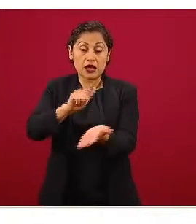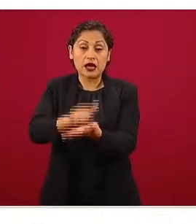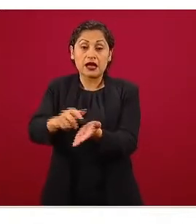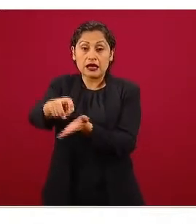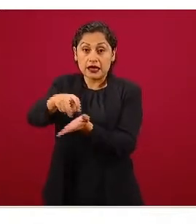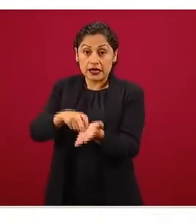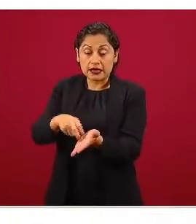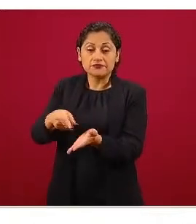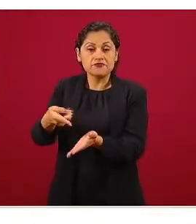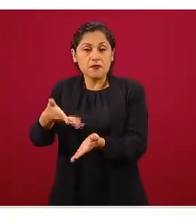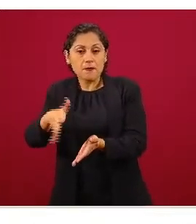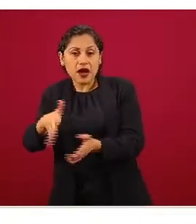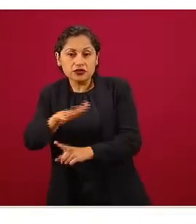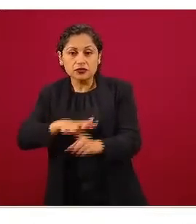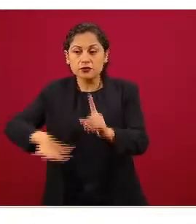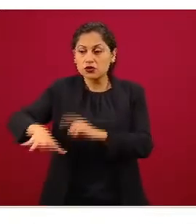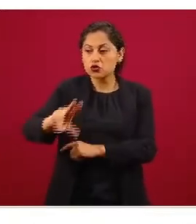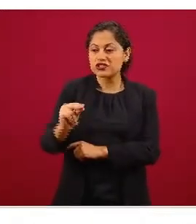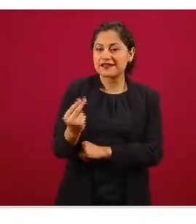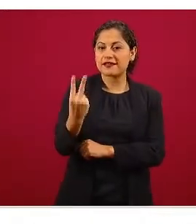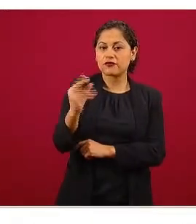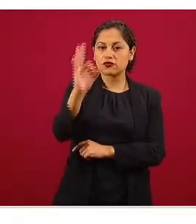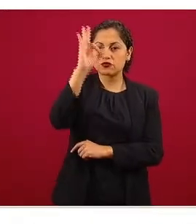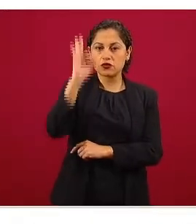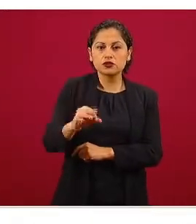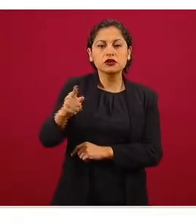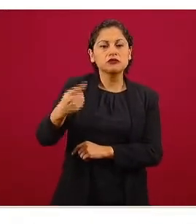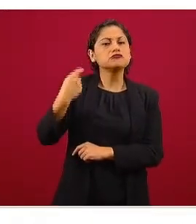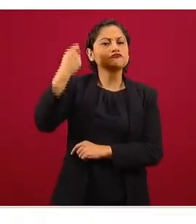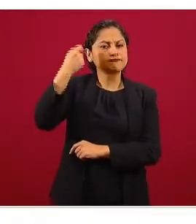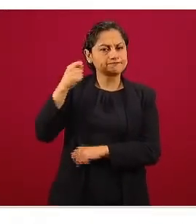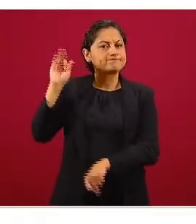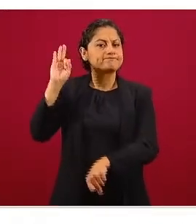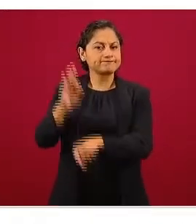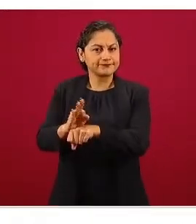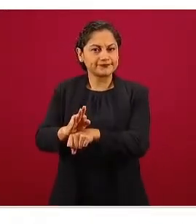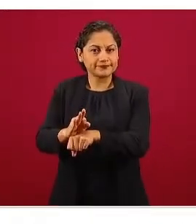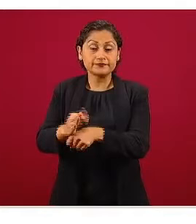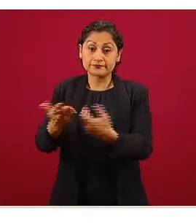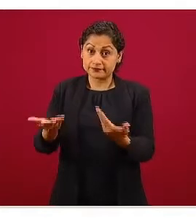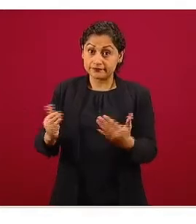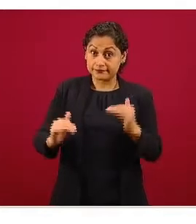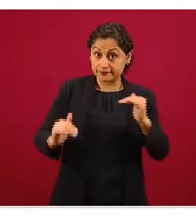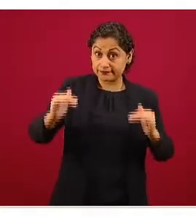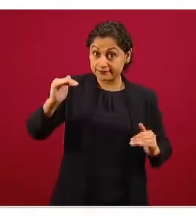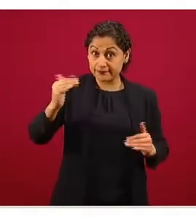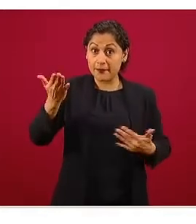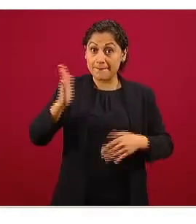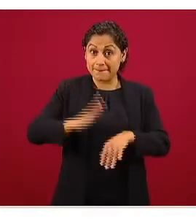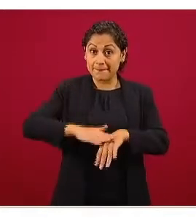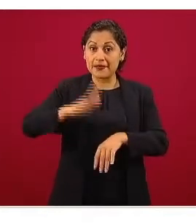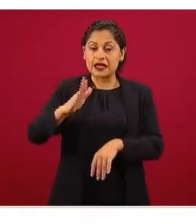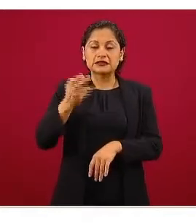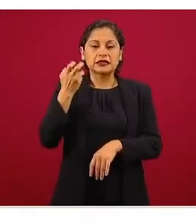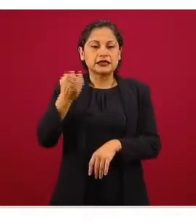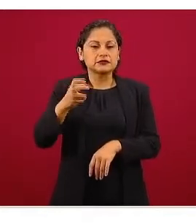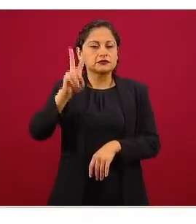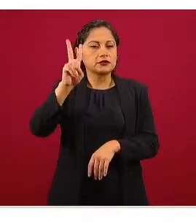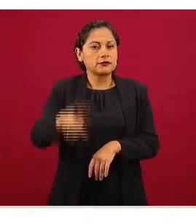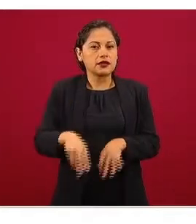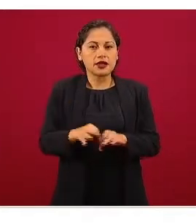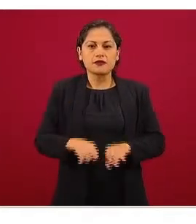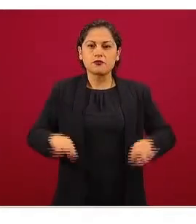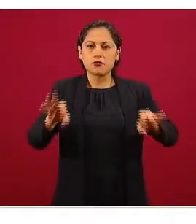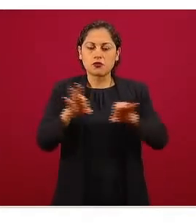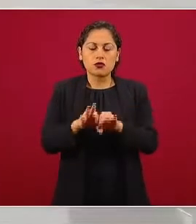82% de la población va a tener acceso a una pensión garantizada. Este es un paso más muy, muy importante,